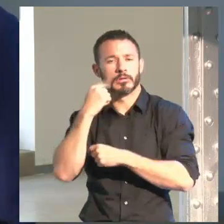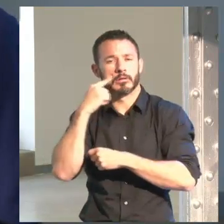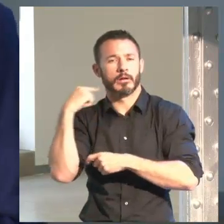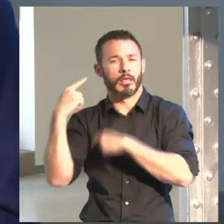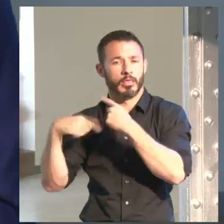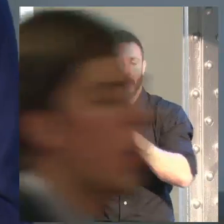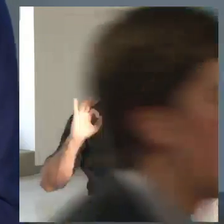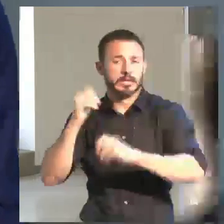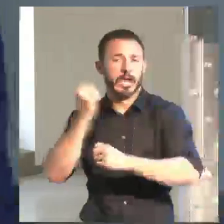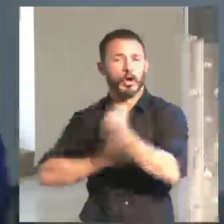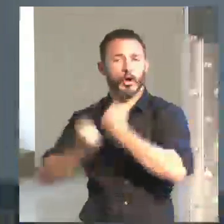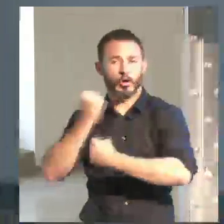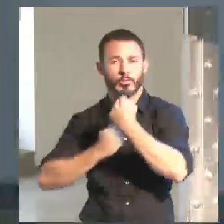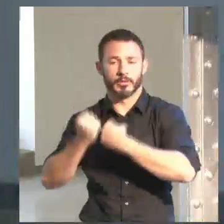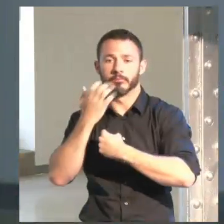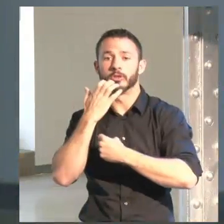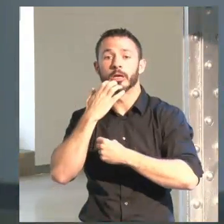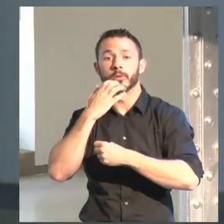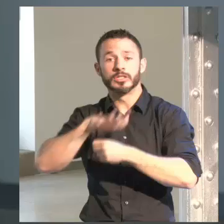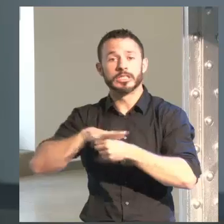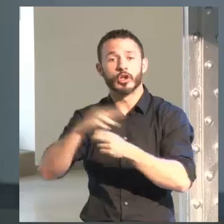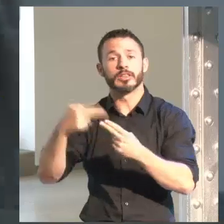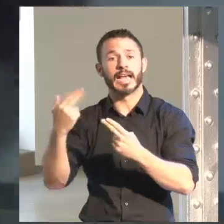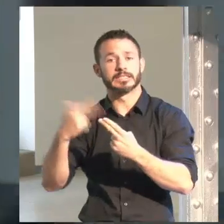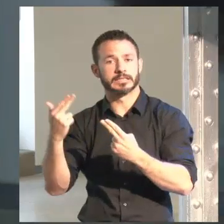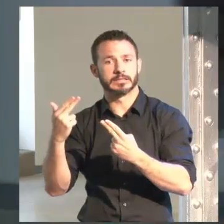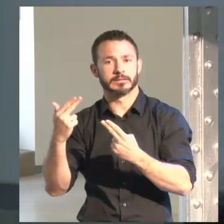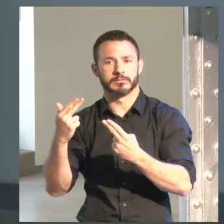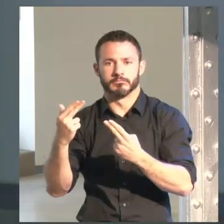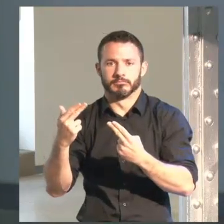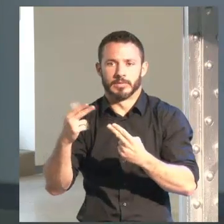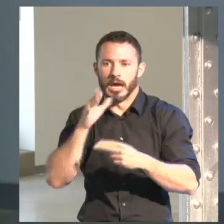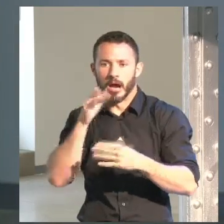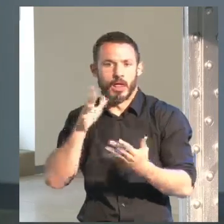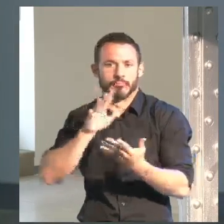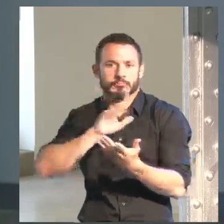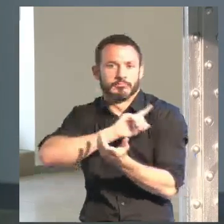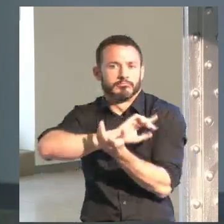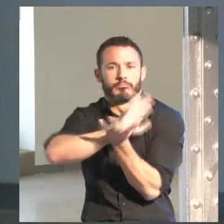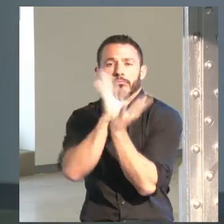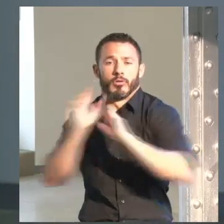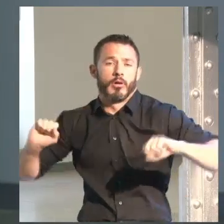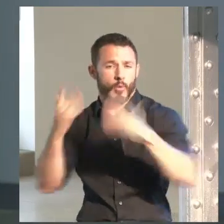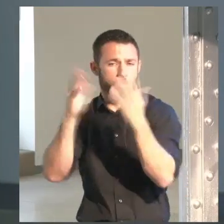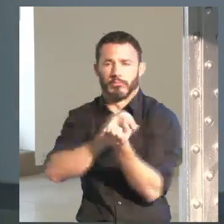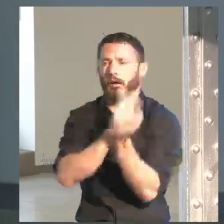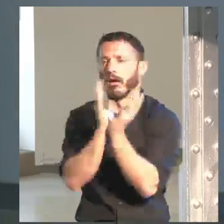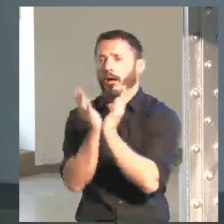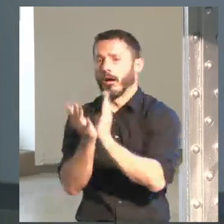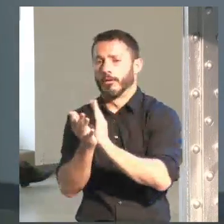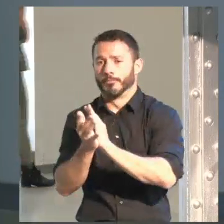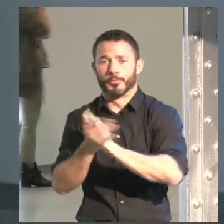de la economía, como es el sector de los taxistas, está en pleno cambio y en plena revolución